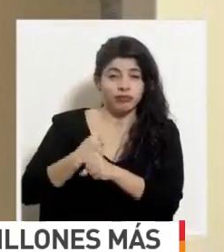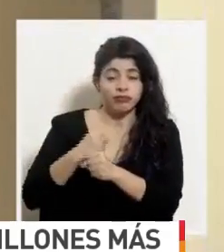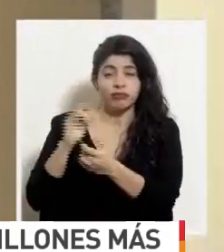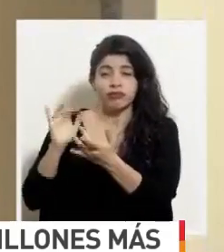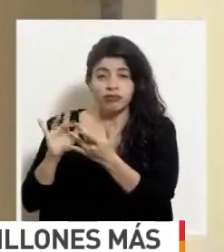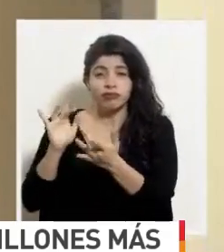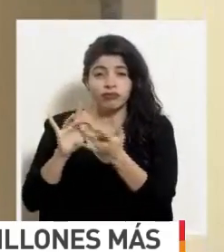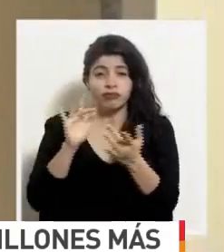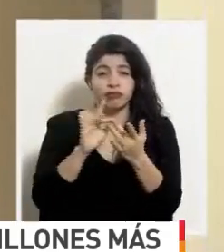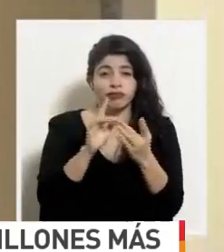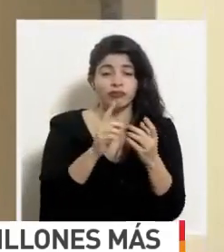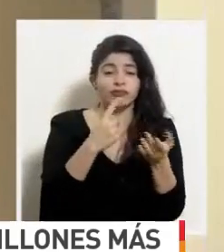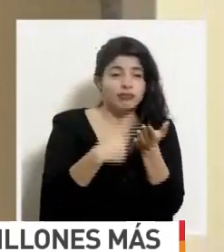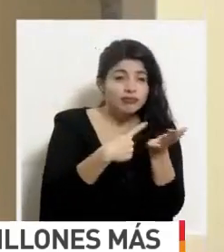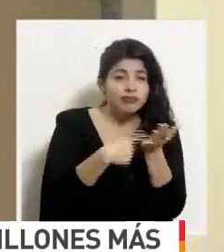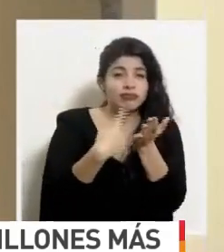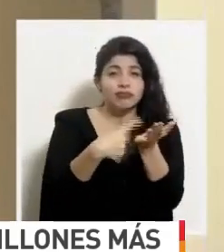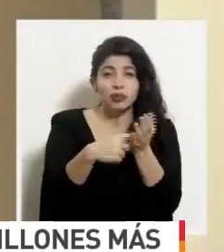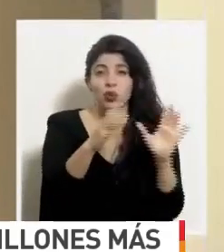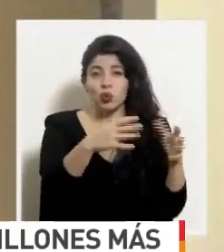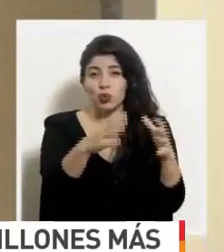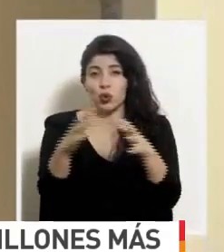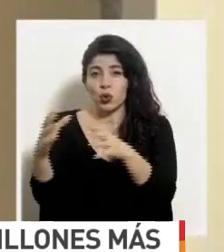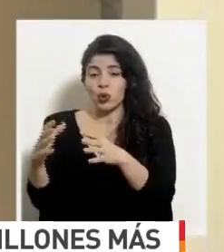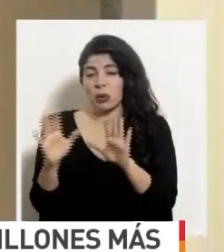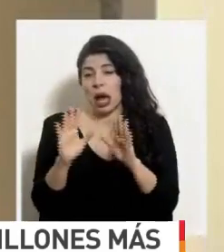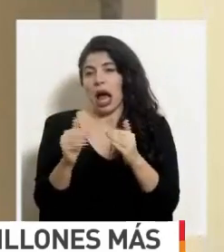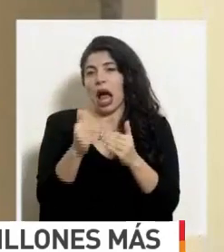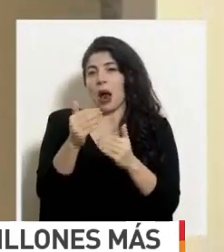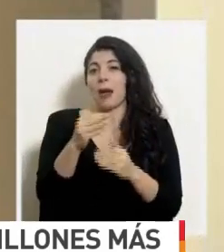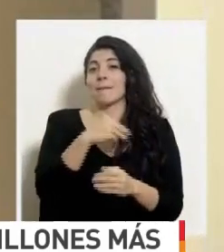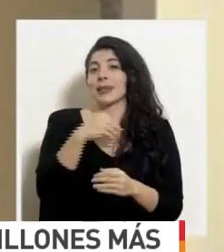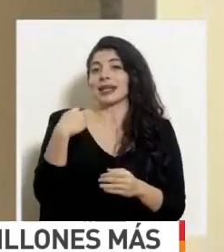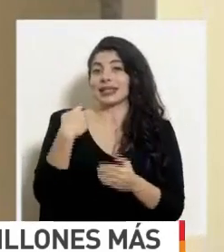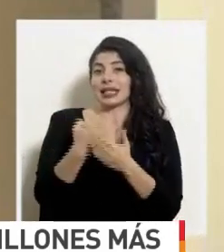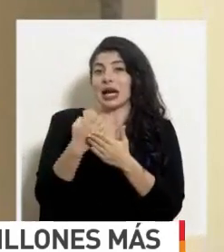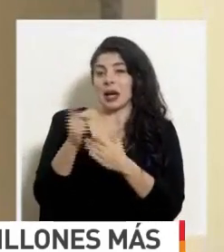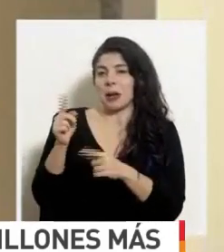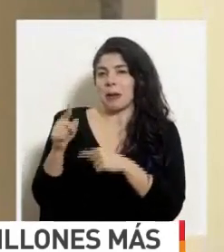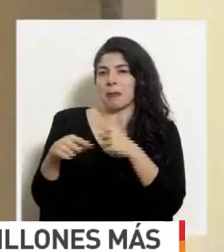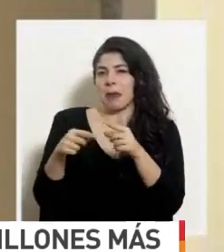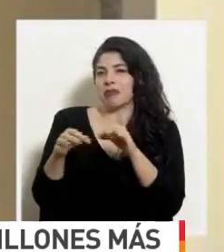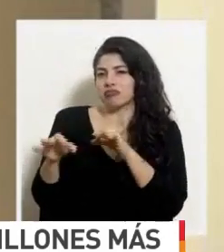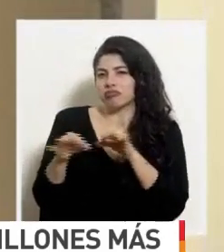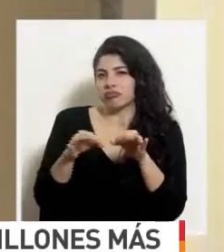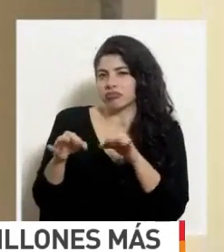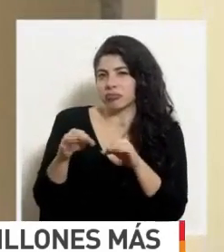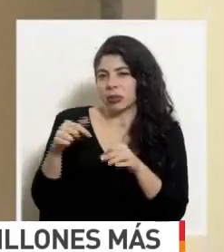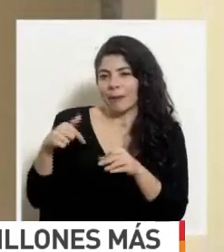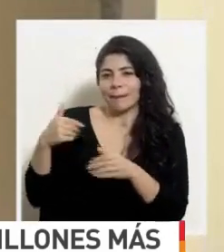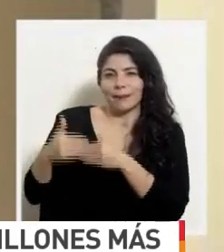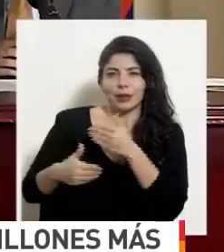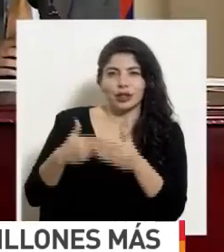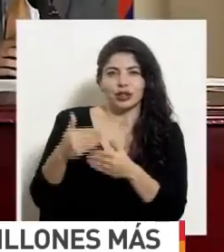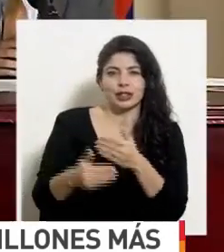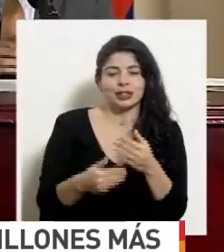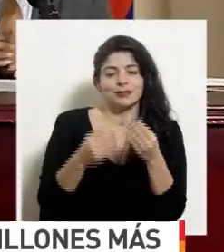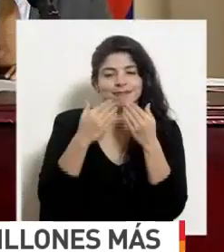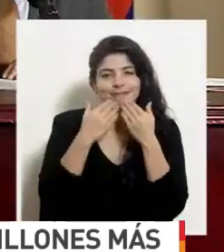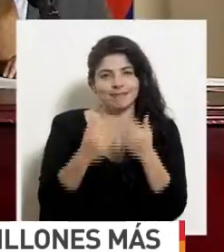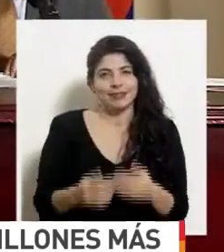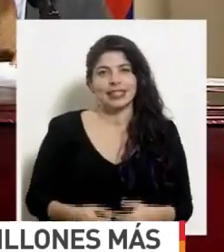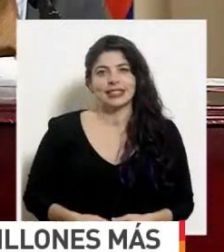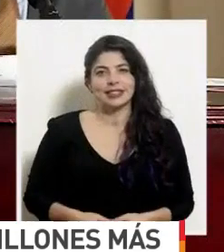diferentes sectores y que a continuación la señora ministra de Economía también nos va a hablar de todo este proceso. Muchísimas